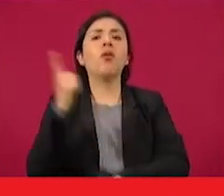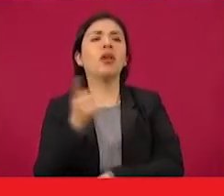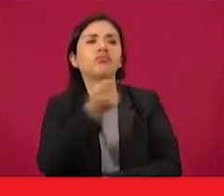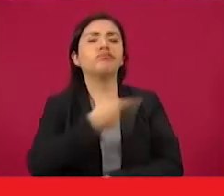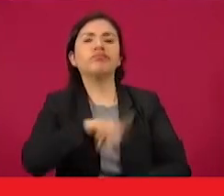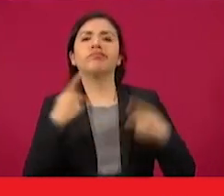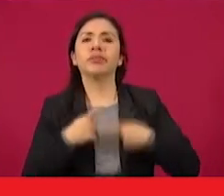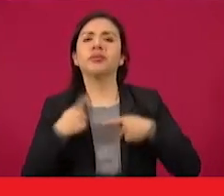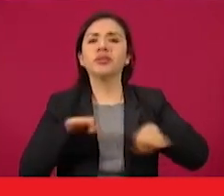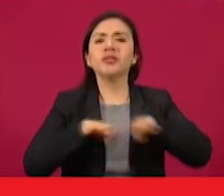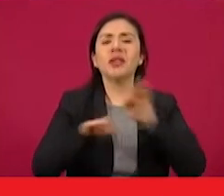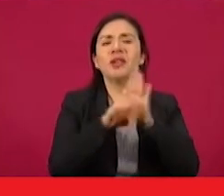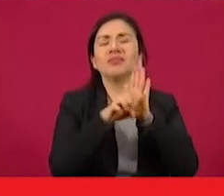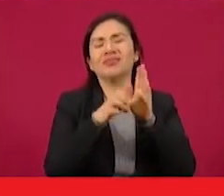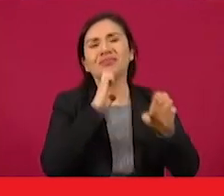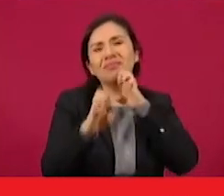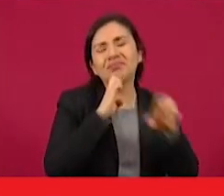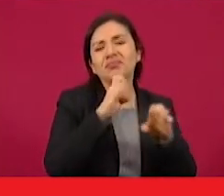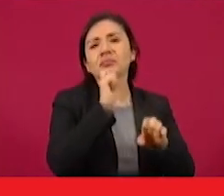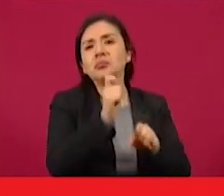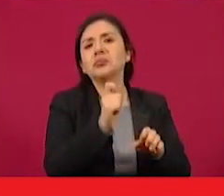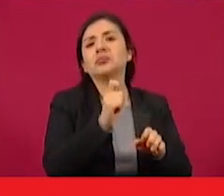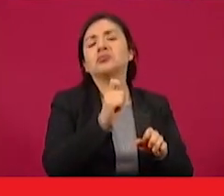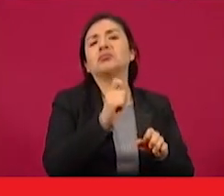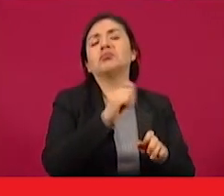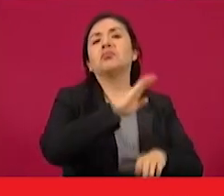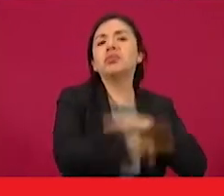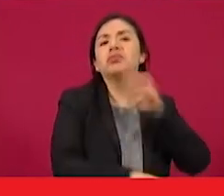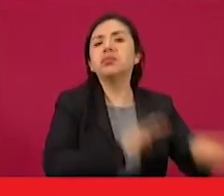periodistas caídos desde Calderón